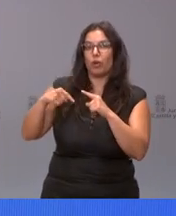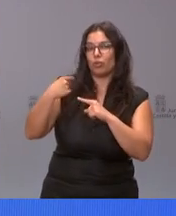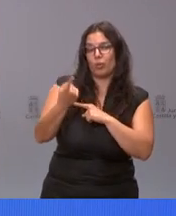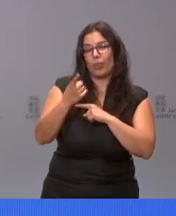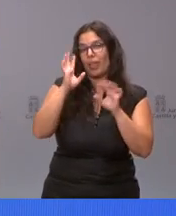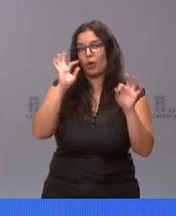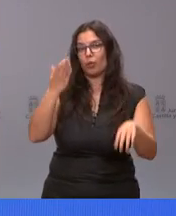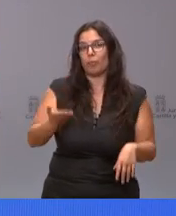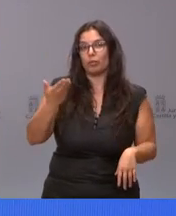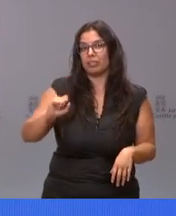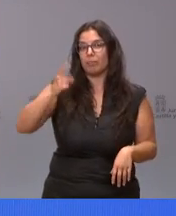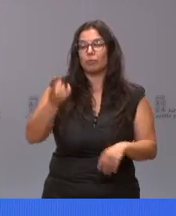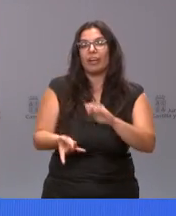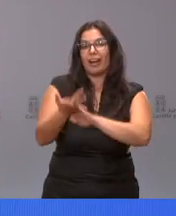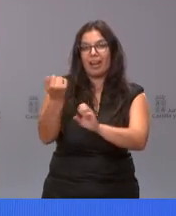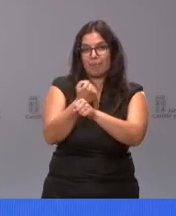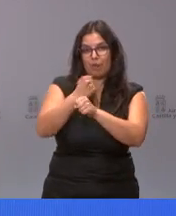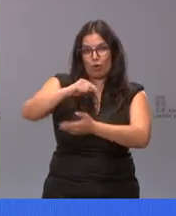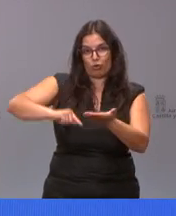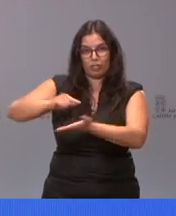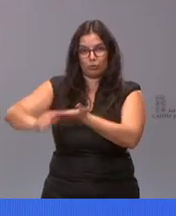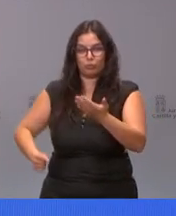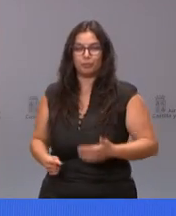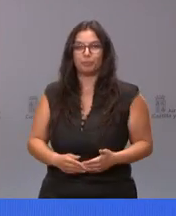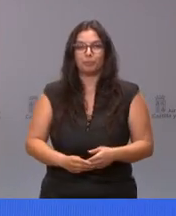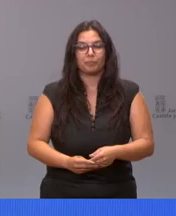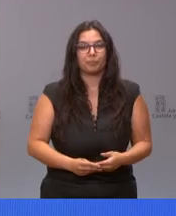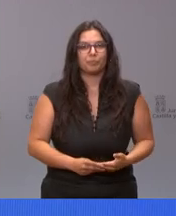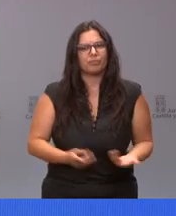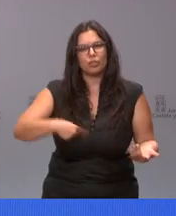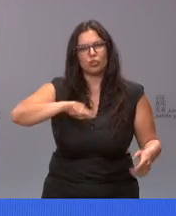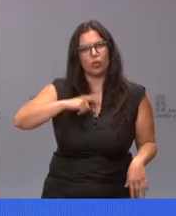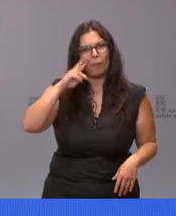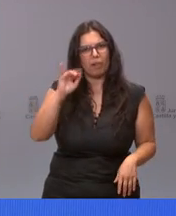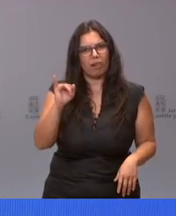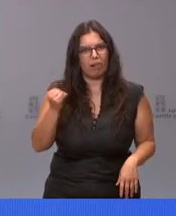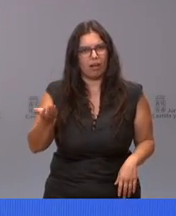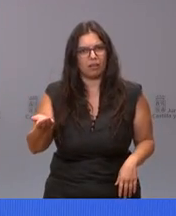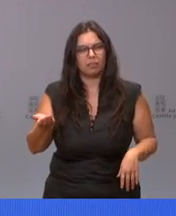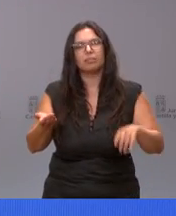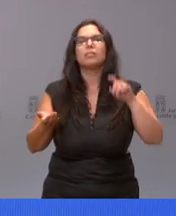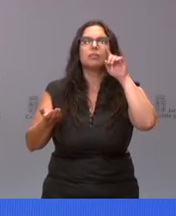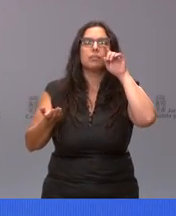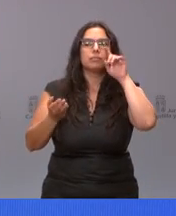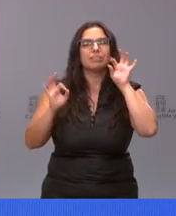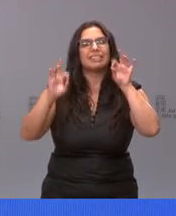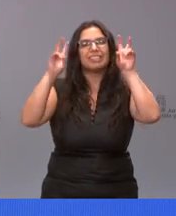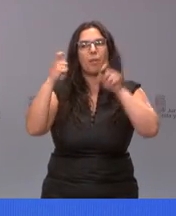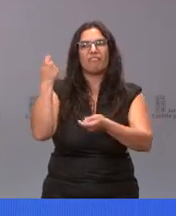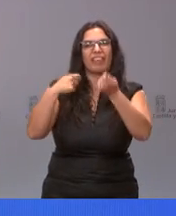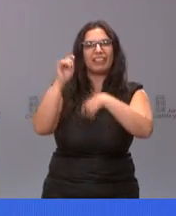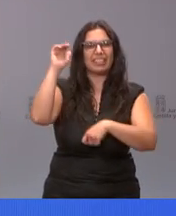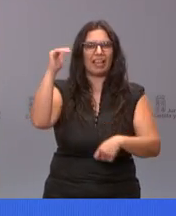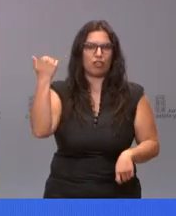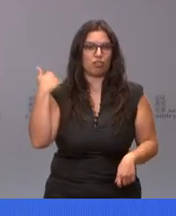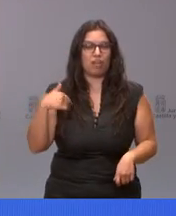más importante, que es la creación del empleo. Tenemos experiencia en la exportación. Fijaros,